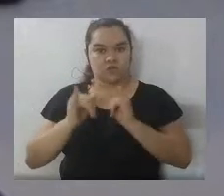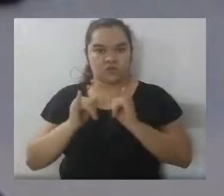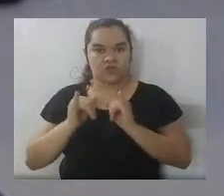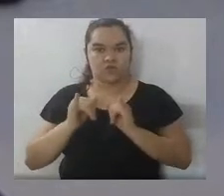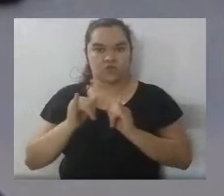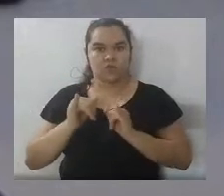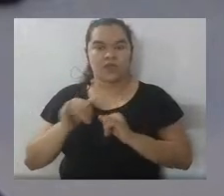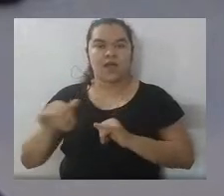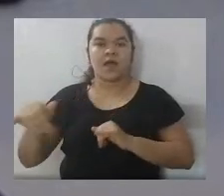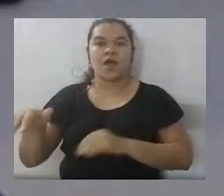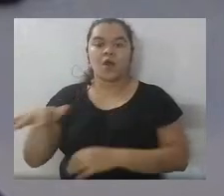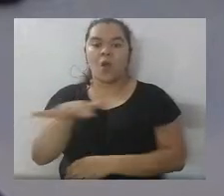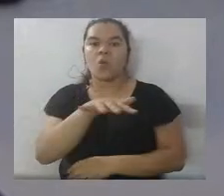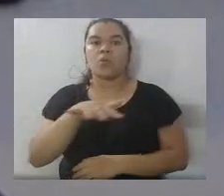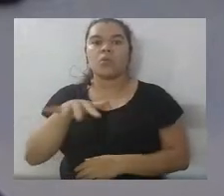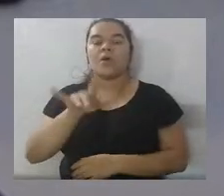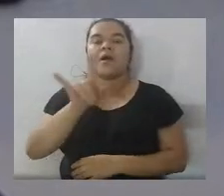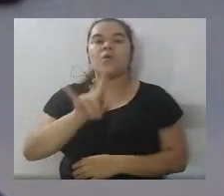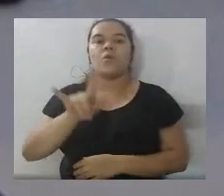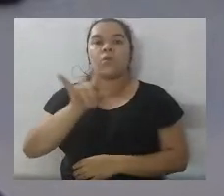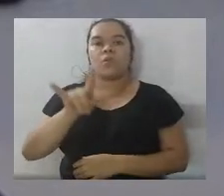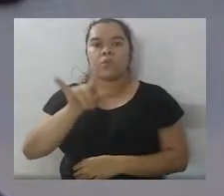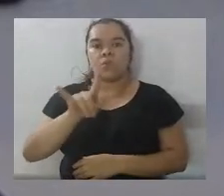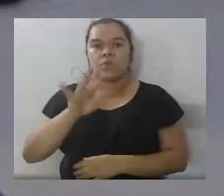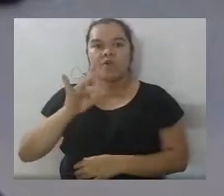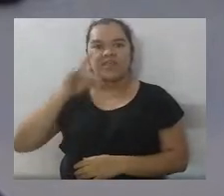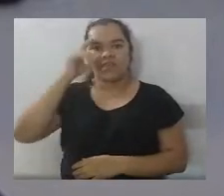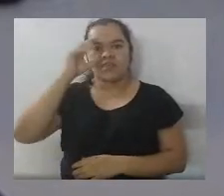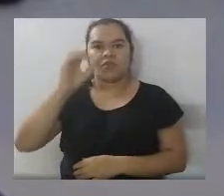Odoro Roca, realmente es muy hermoso,